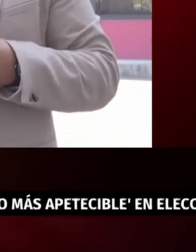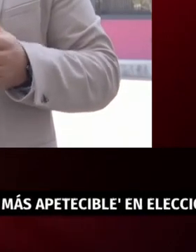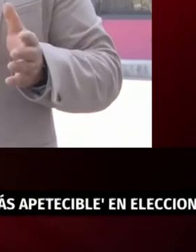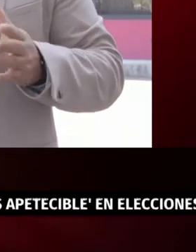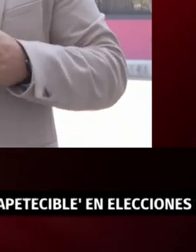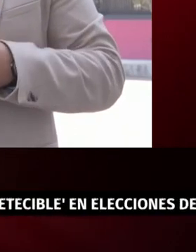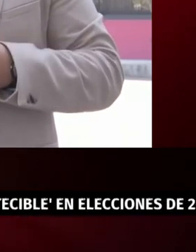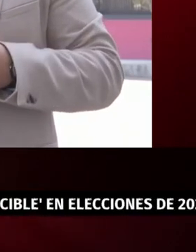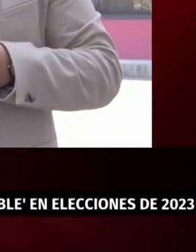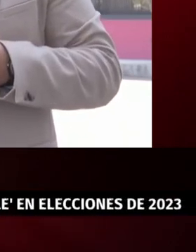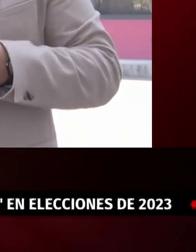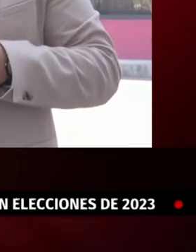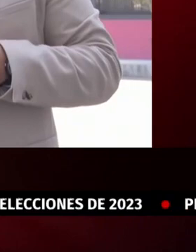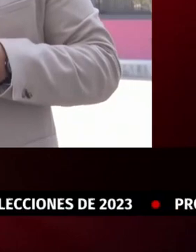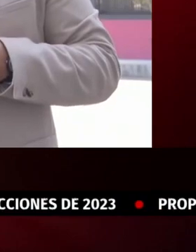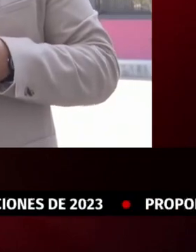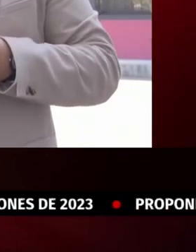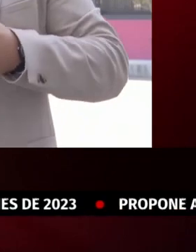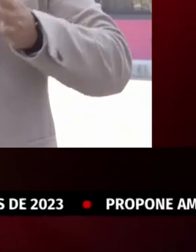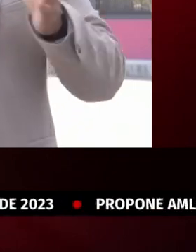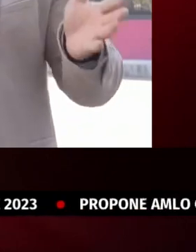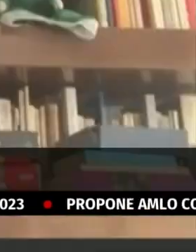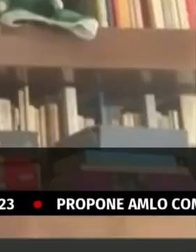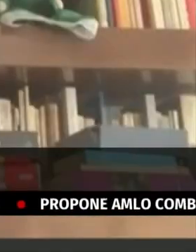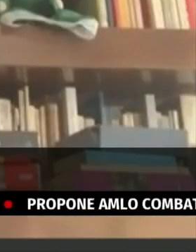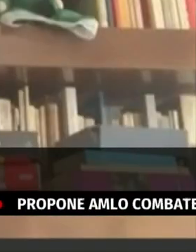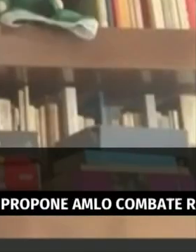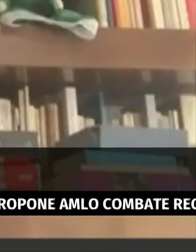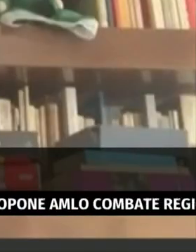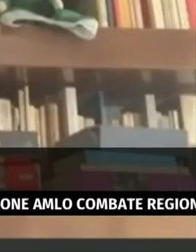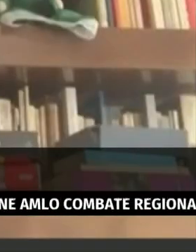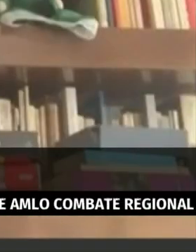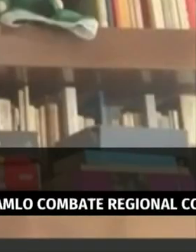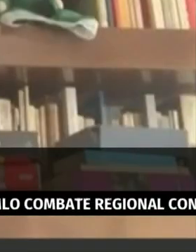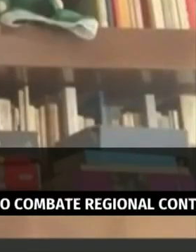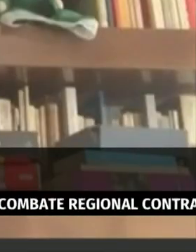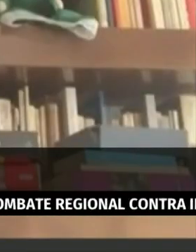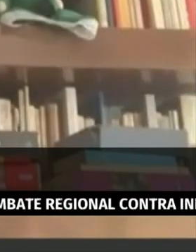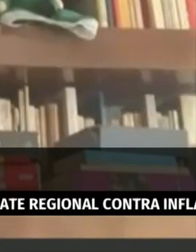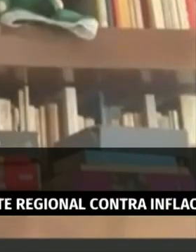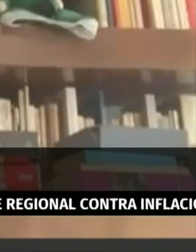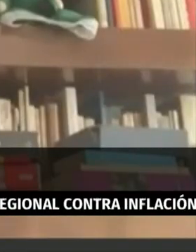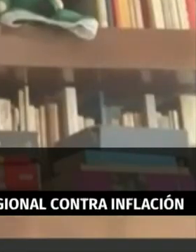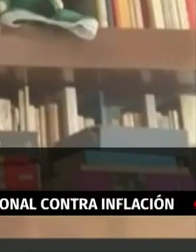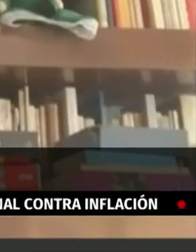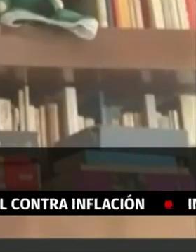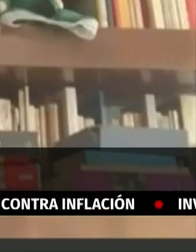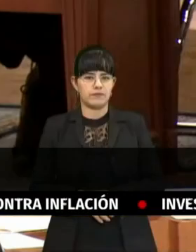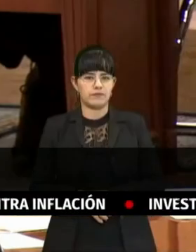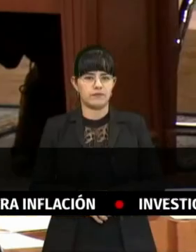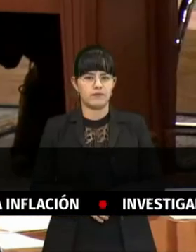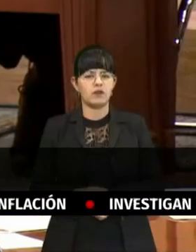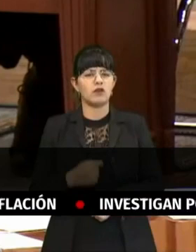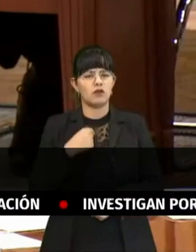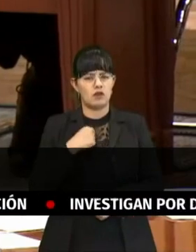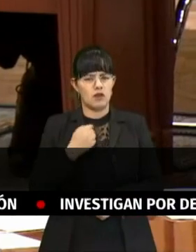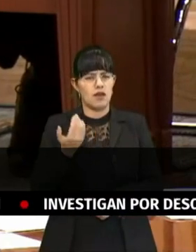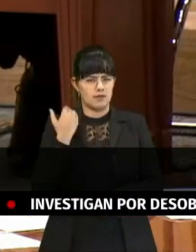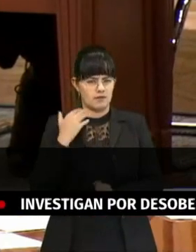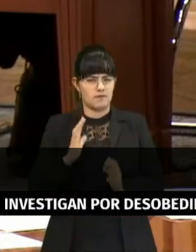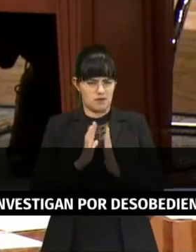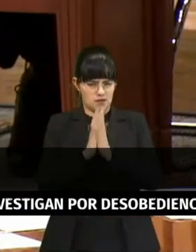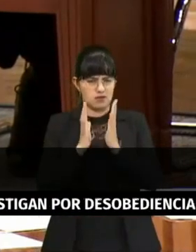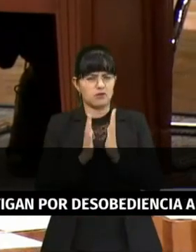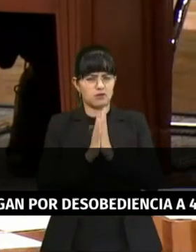No, sí, solamente él, no todos, no hay ningún símbolo en particular que estén compartiendo todos, pero sí las expresiones,